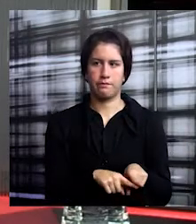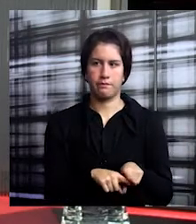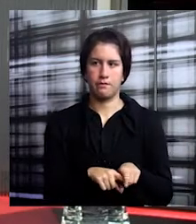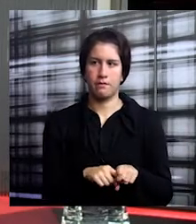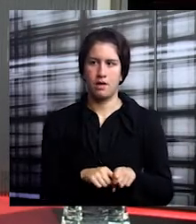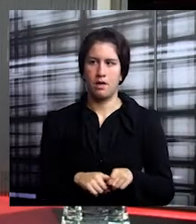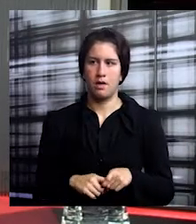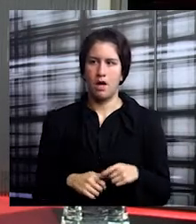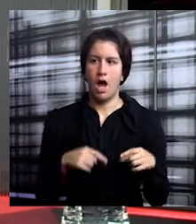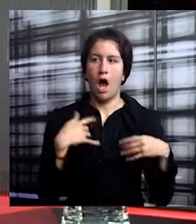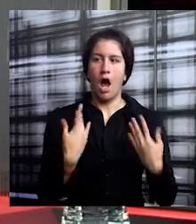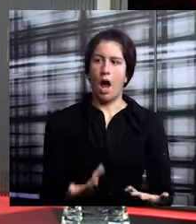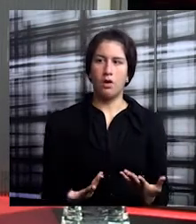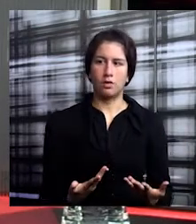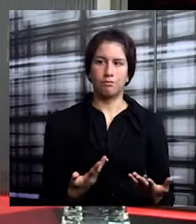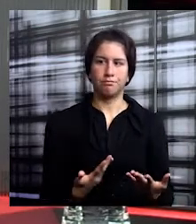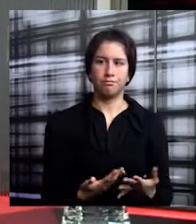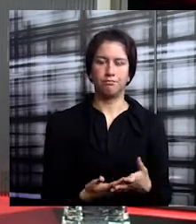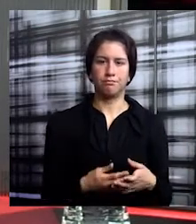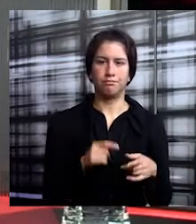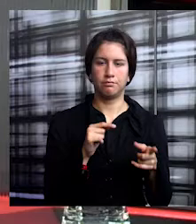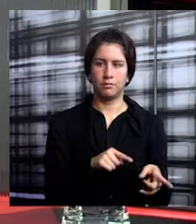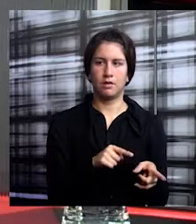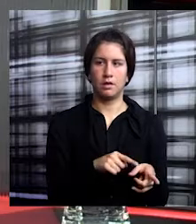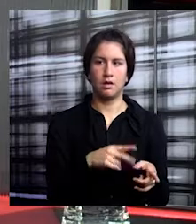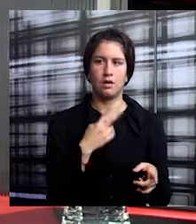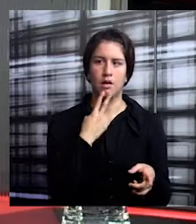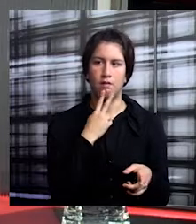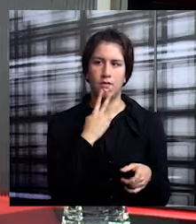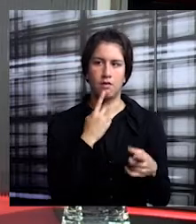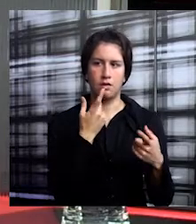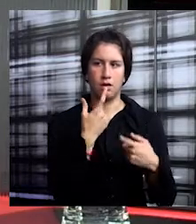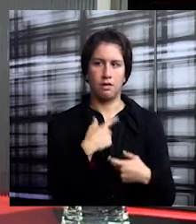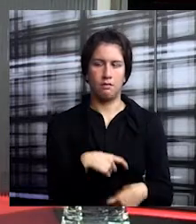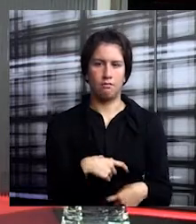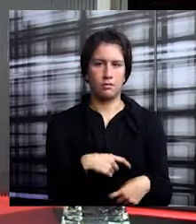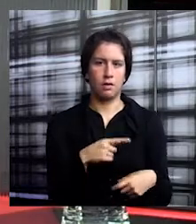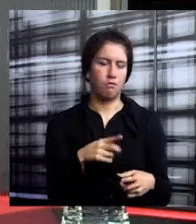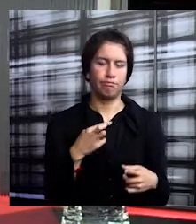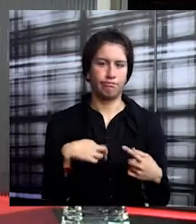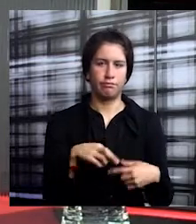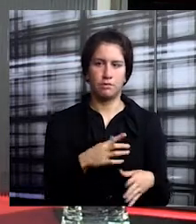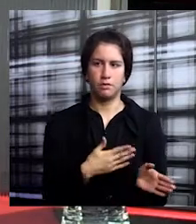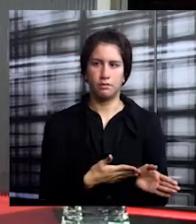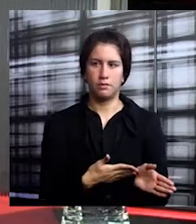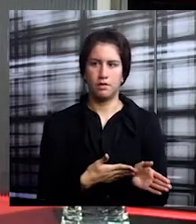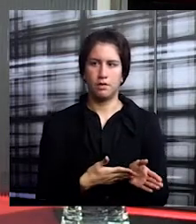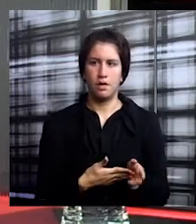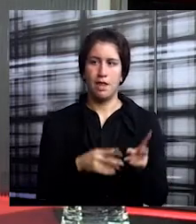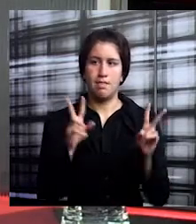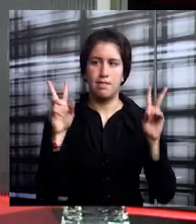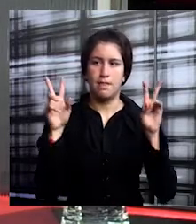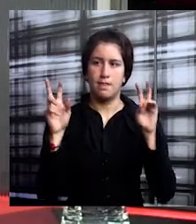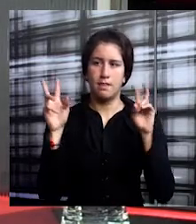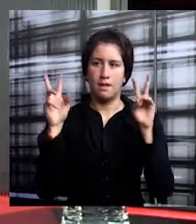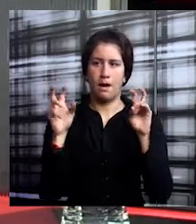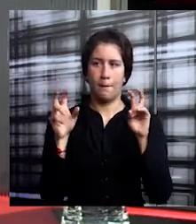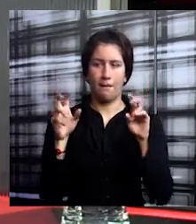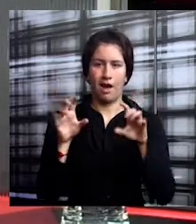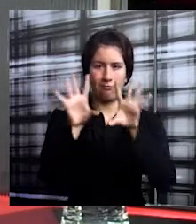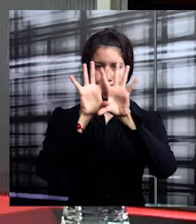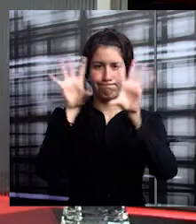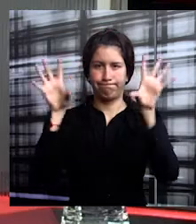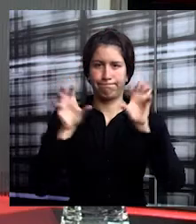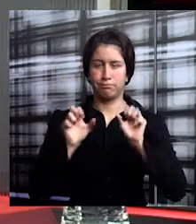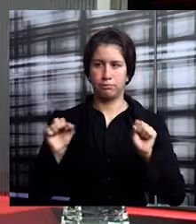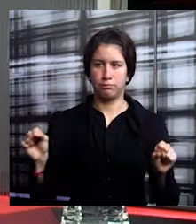la vida, la integridad, la dignidad de una persona, el patrimonio. El tema es que la sistemática de los delitos